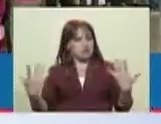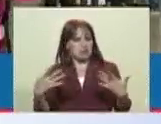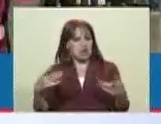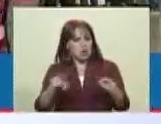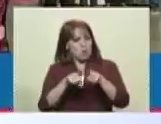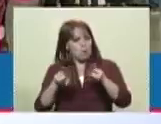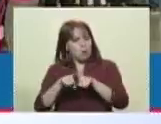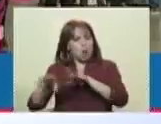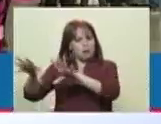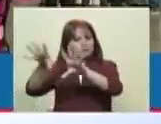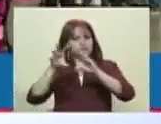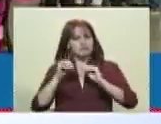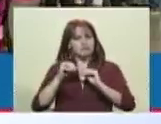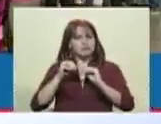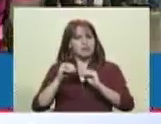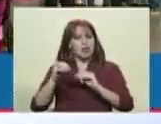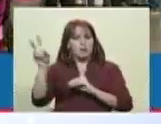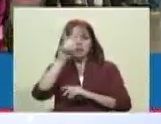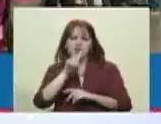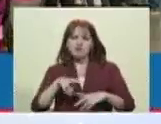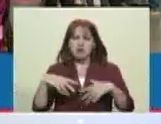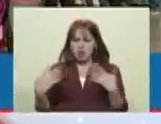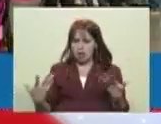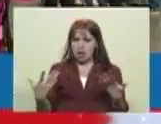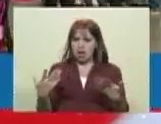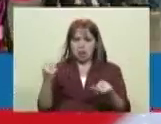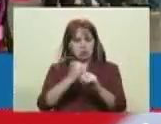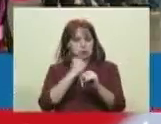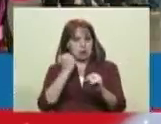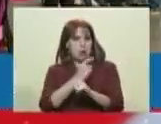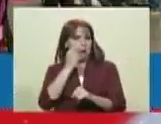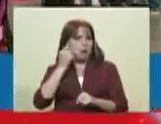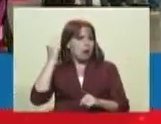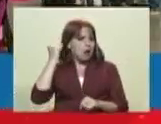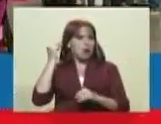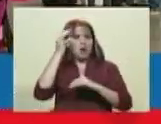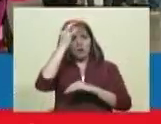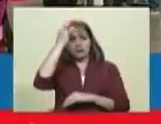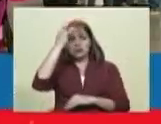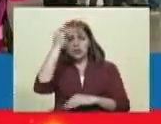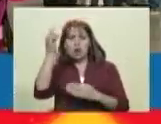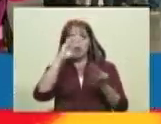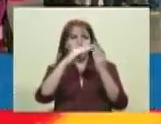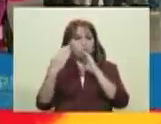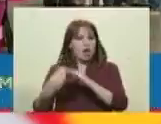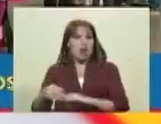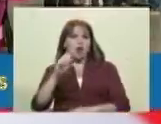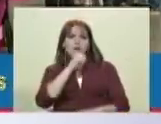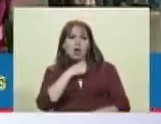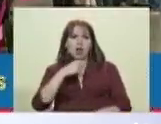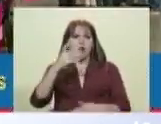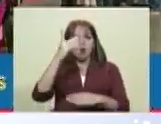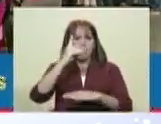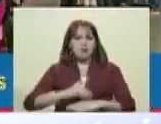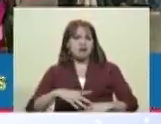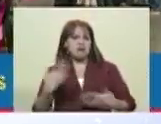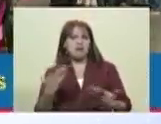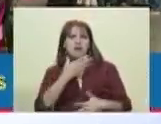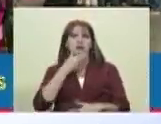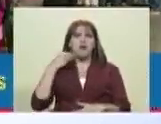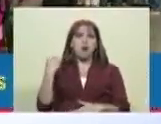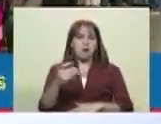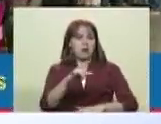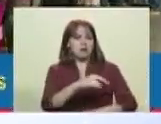escogieron los trabajadores y las trabajadoras, como lo están escogiendo los consejos comunales, las abuelas, los abuelos, los jóvenes